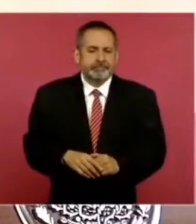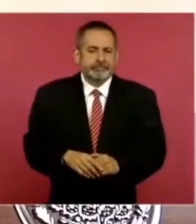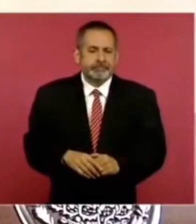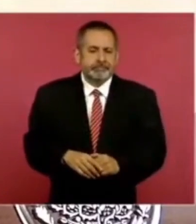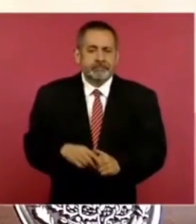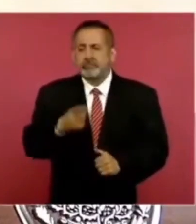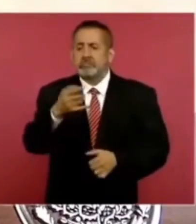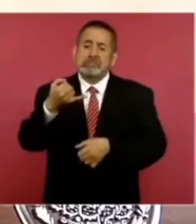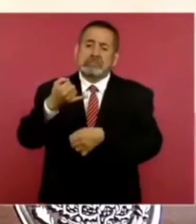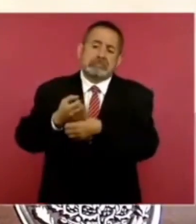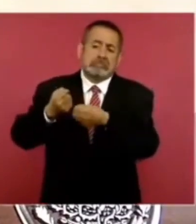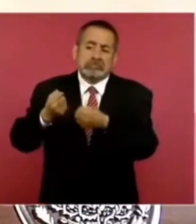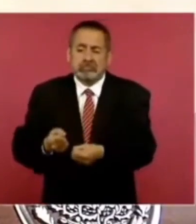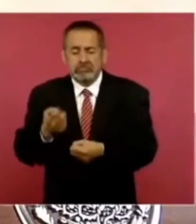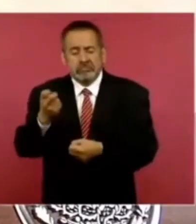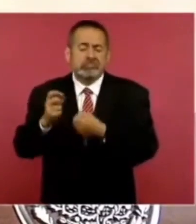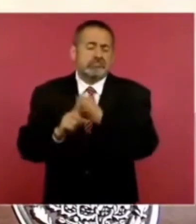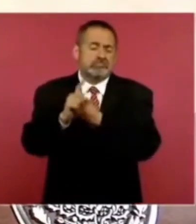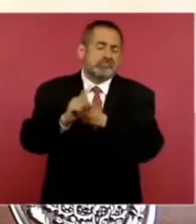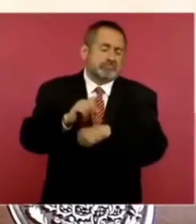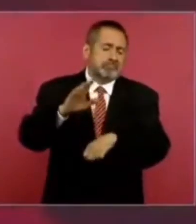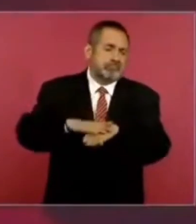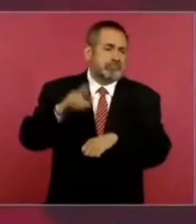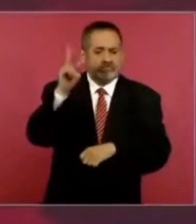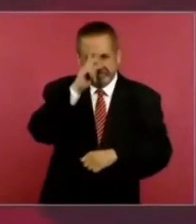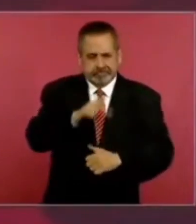la inseguridad,